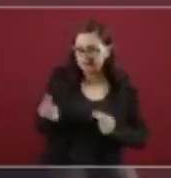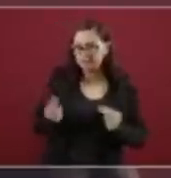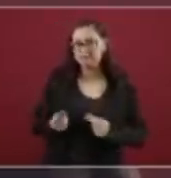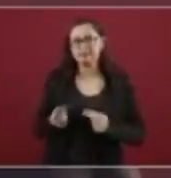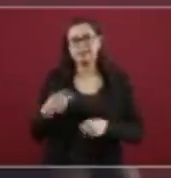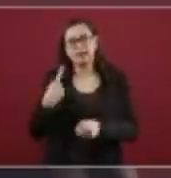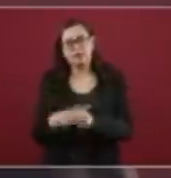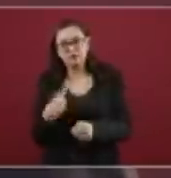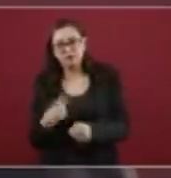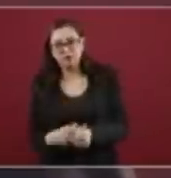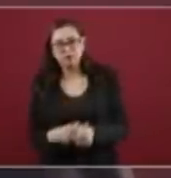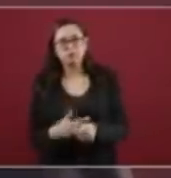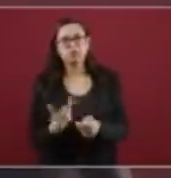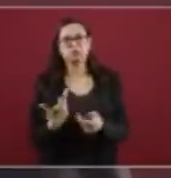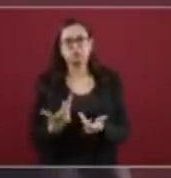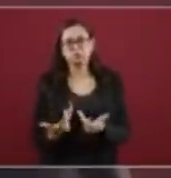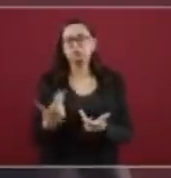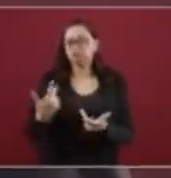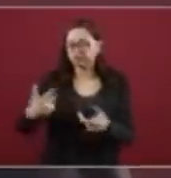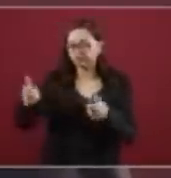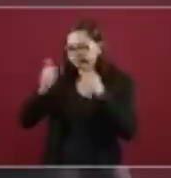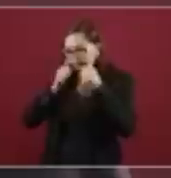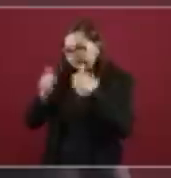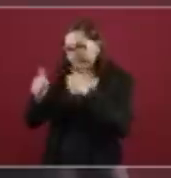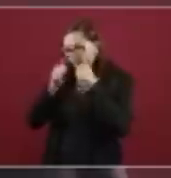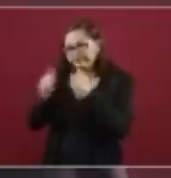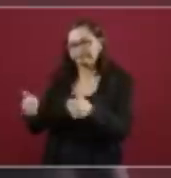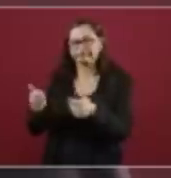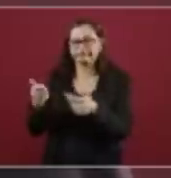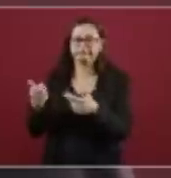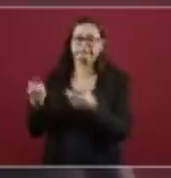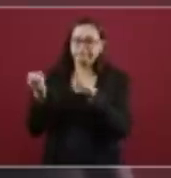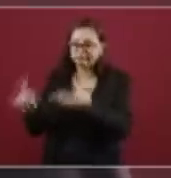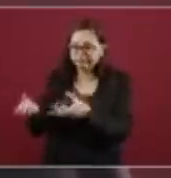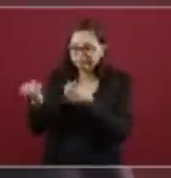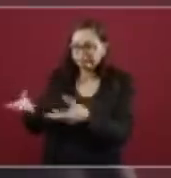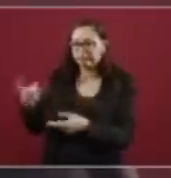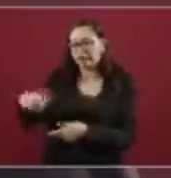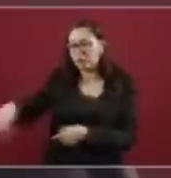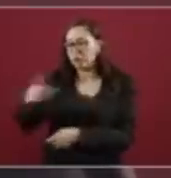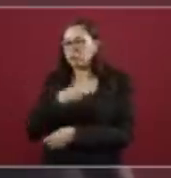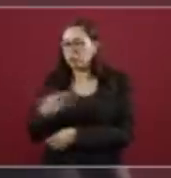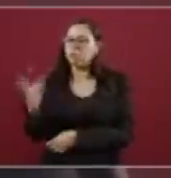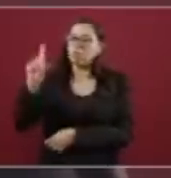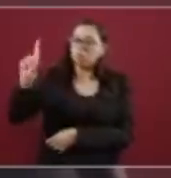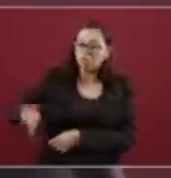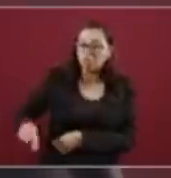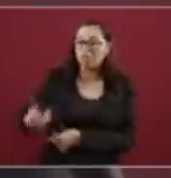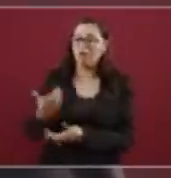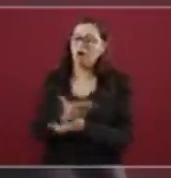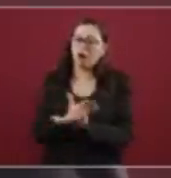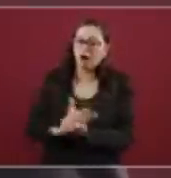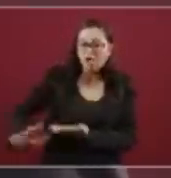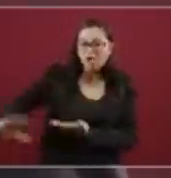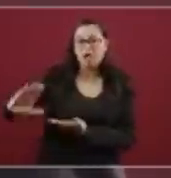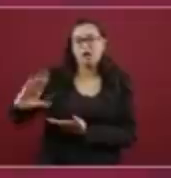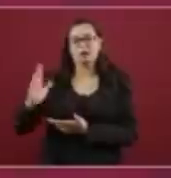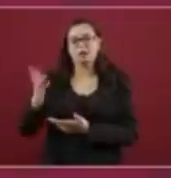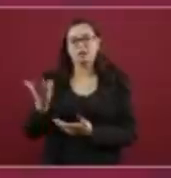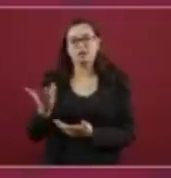los enfermos, a los pobres, a los humillados, a los marginados.